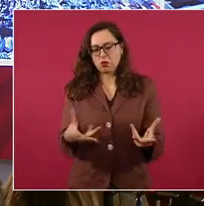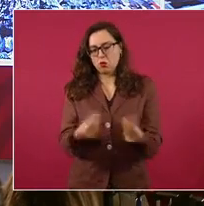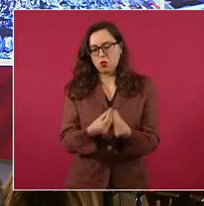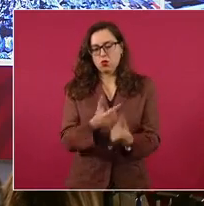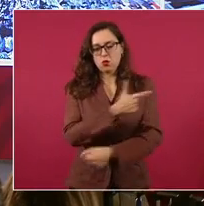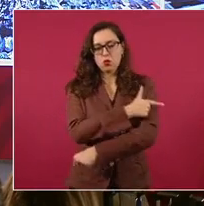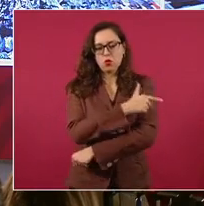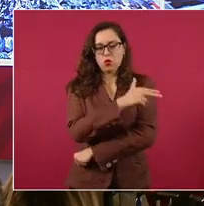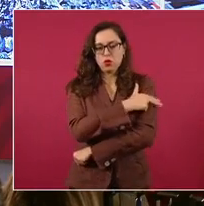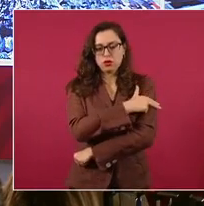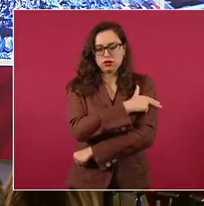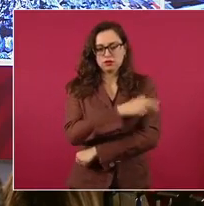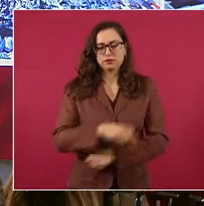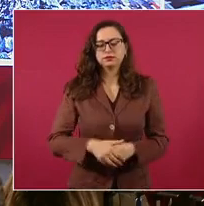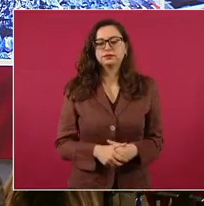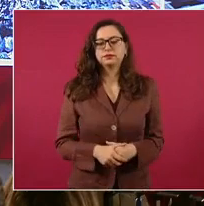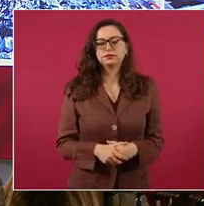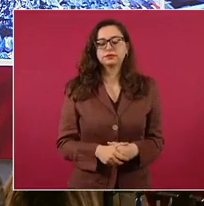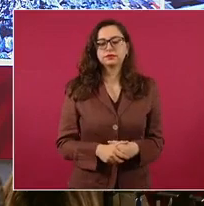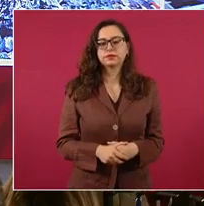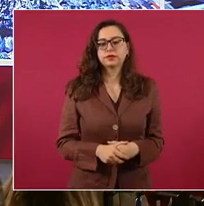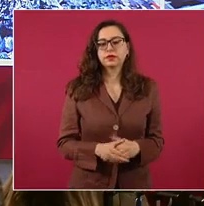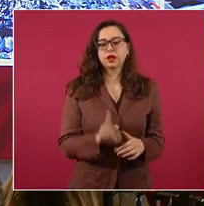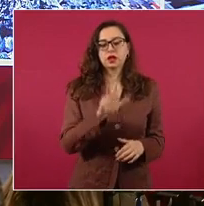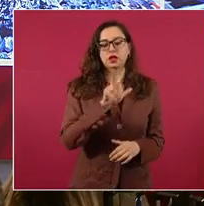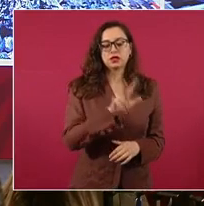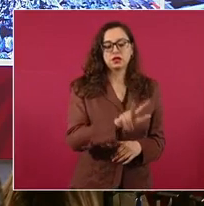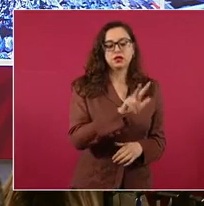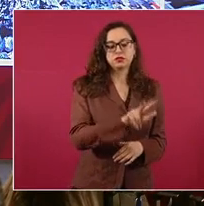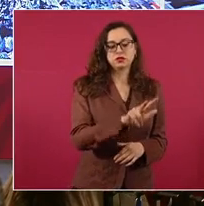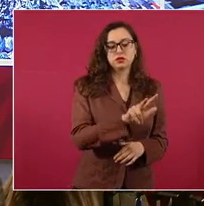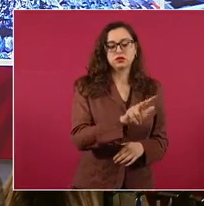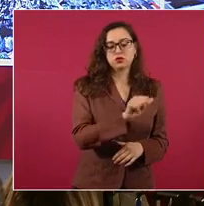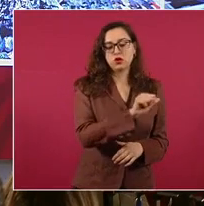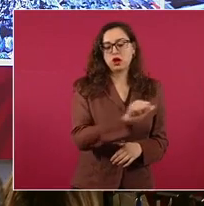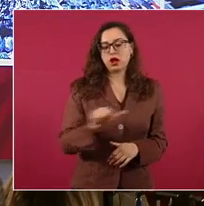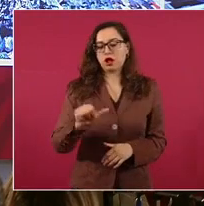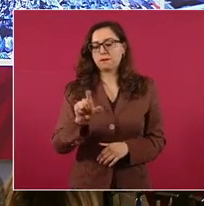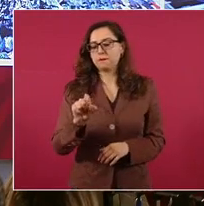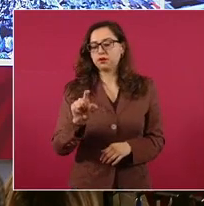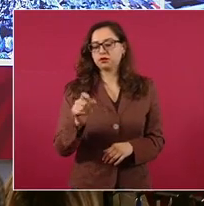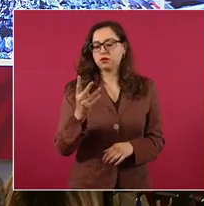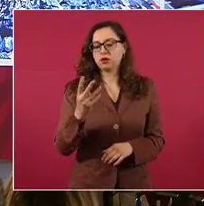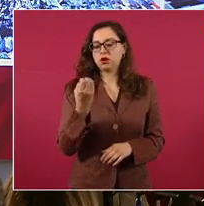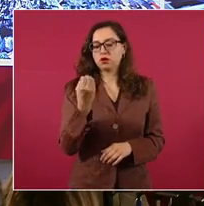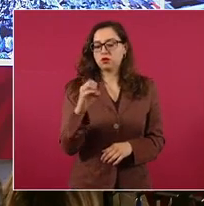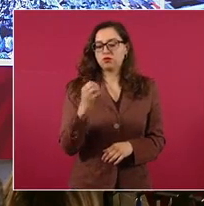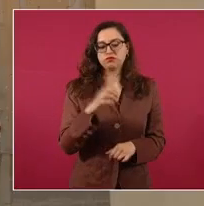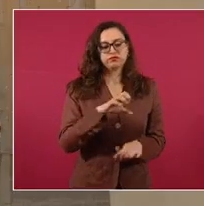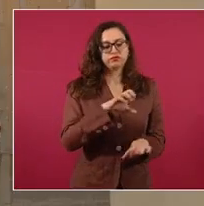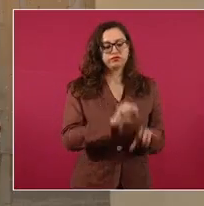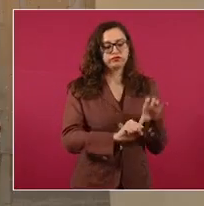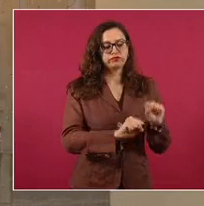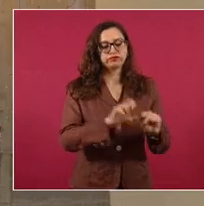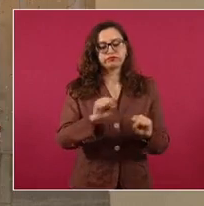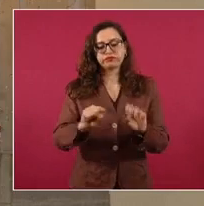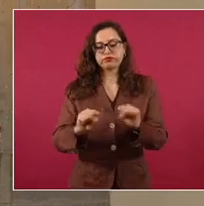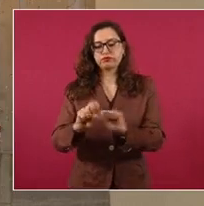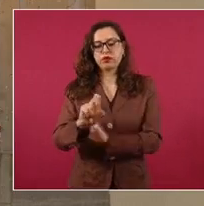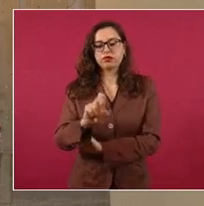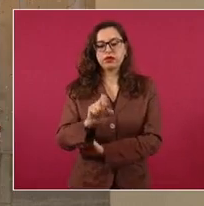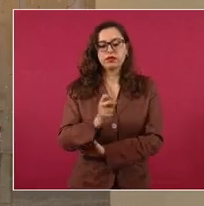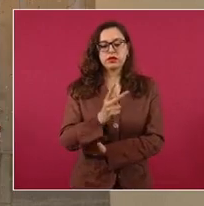Nacional. En el periodo de 18 al 24 de octubre se detuvo a 32 personas, se aseguraron armas,